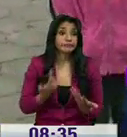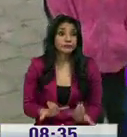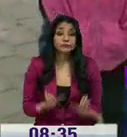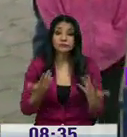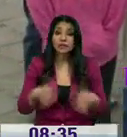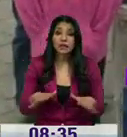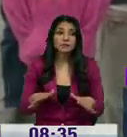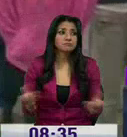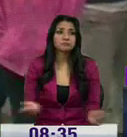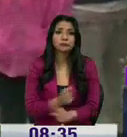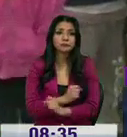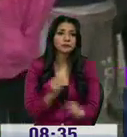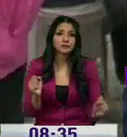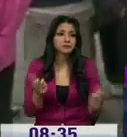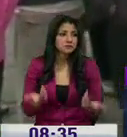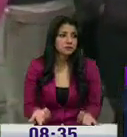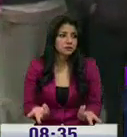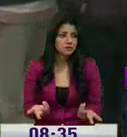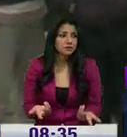puede